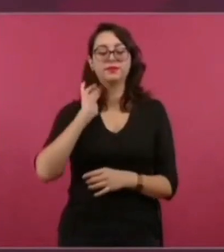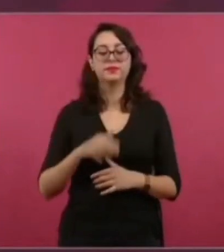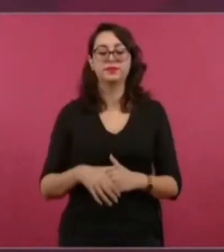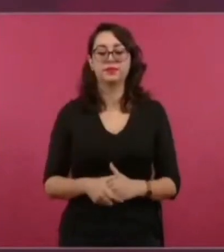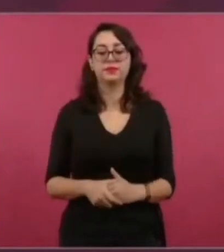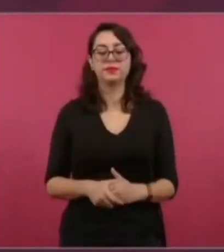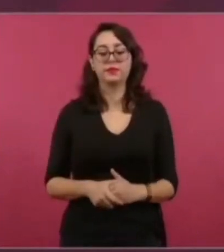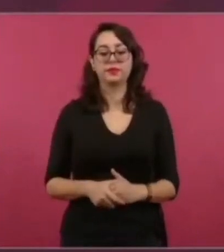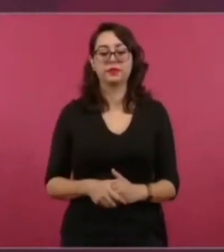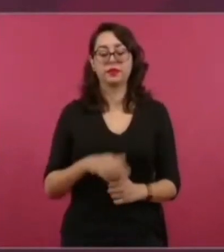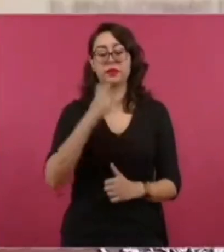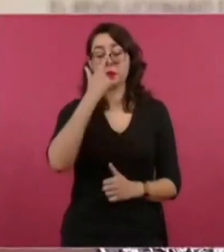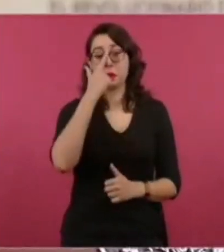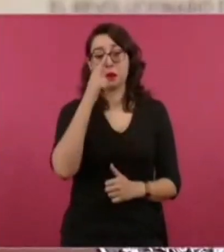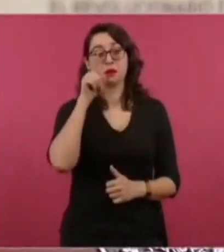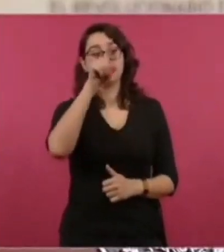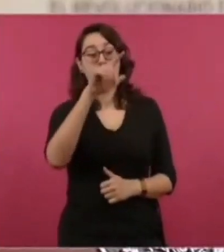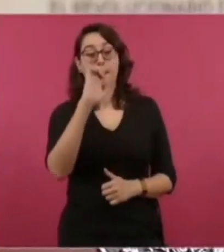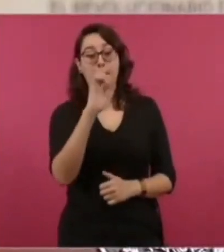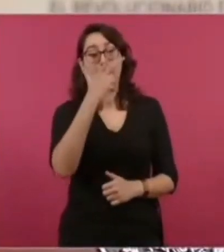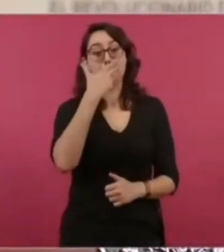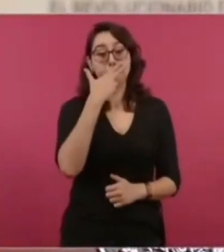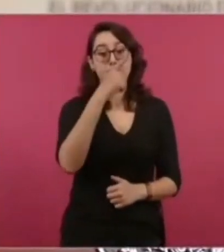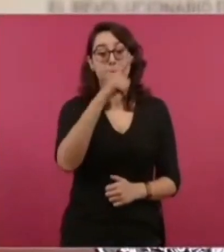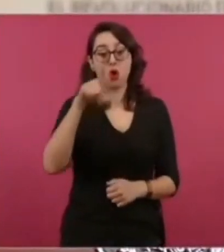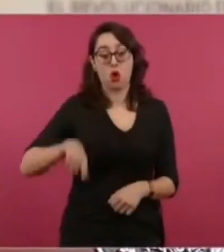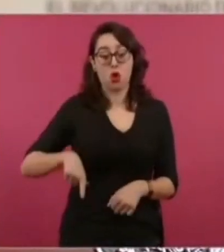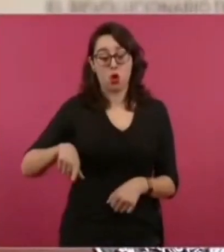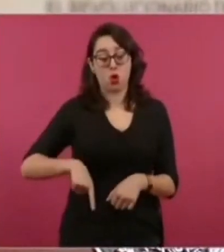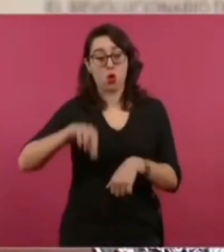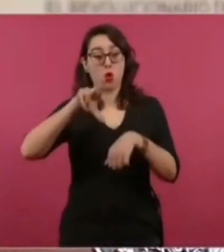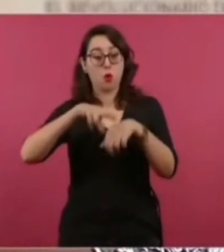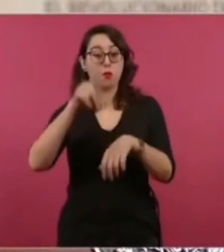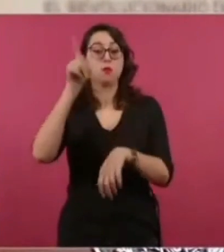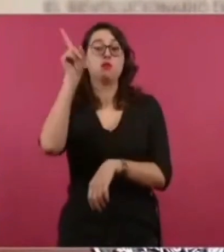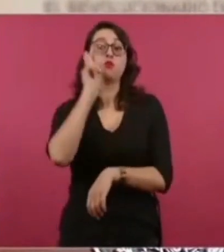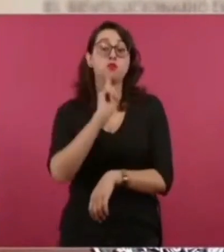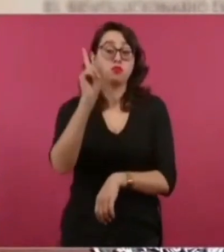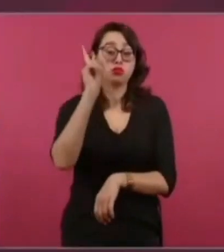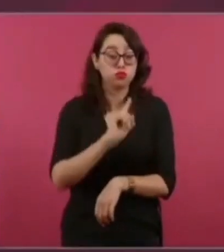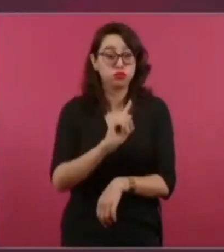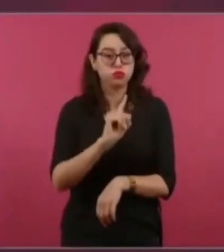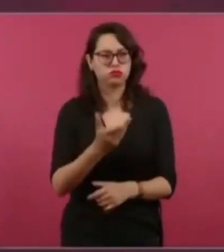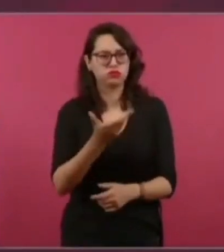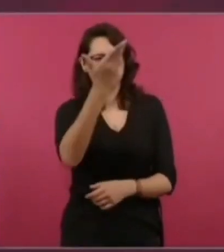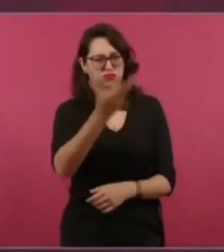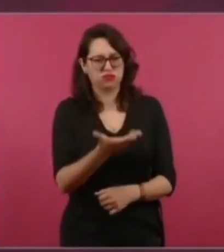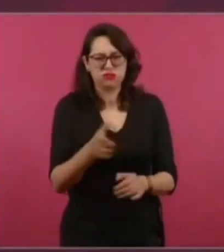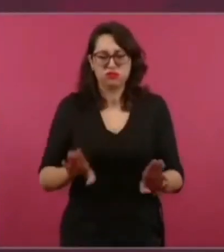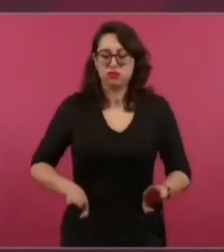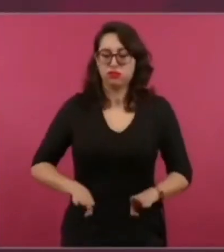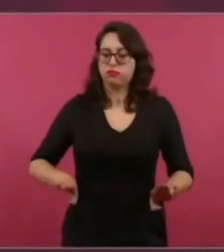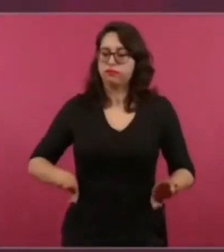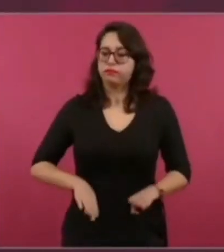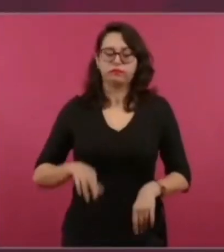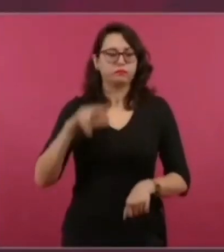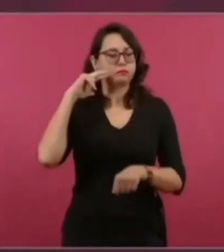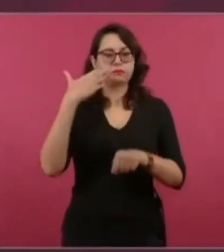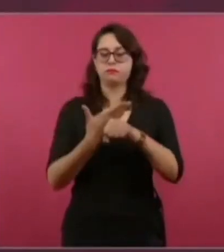libros? Gracias. Pues ya expuse, Liliana, sobre el tema. Lo